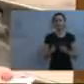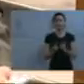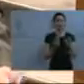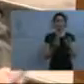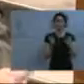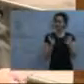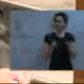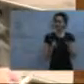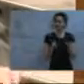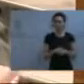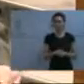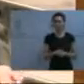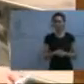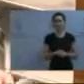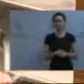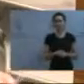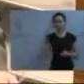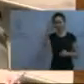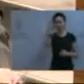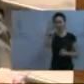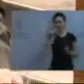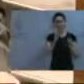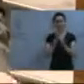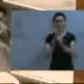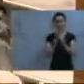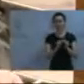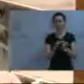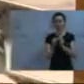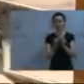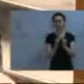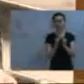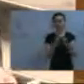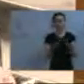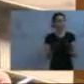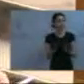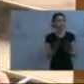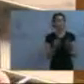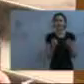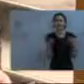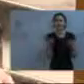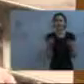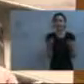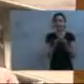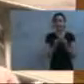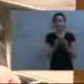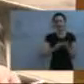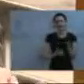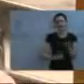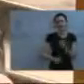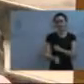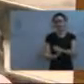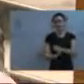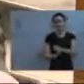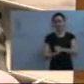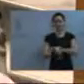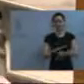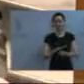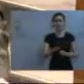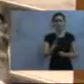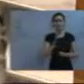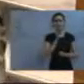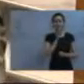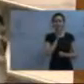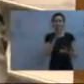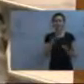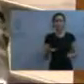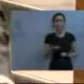es una opinión compartida, desde luego, la necesidad de elaborar una estrategia en esta materia. En